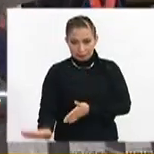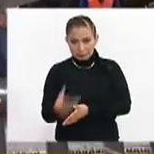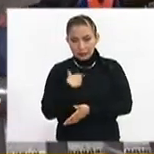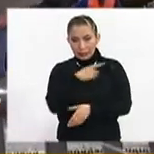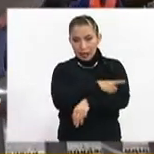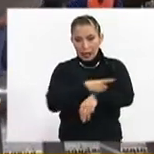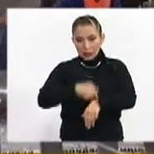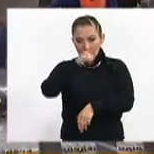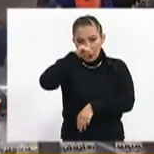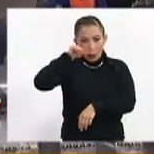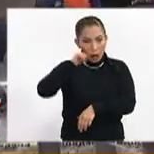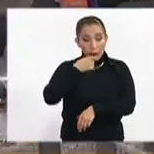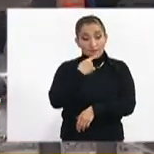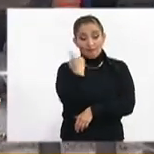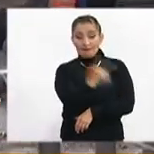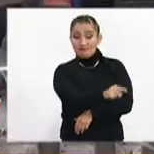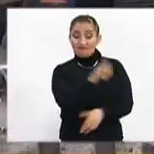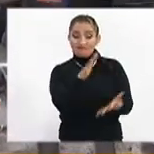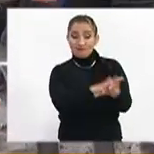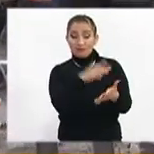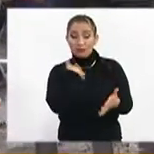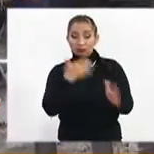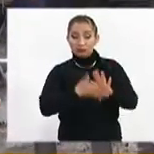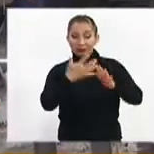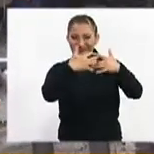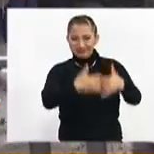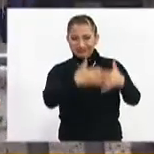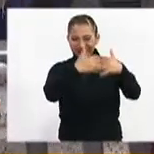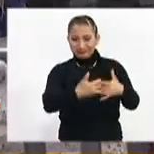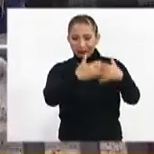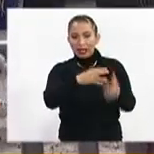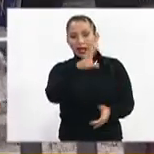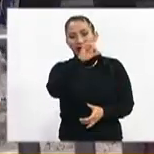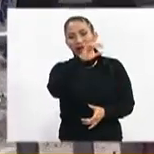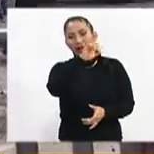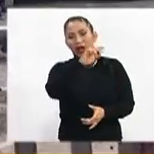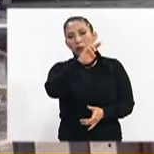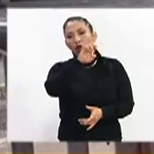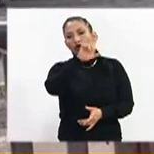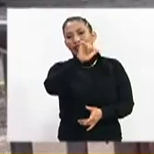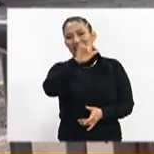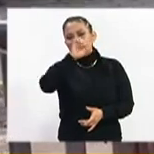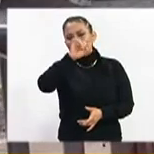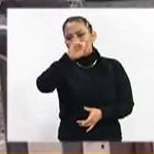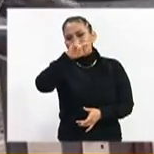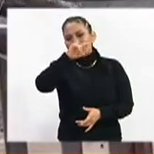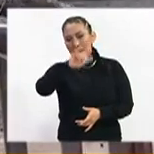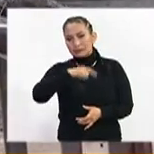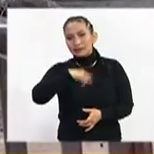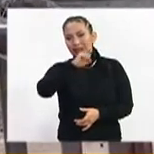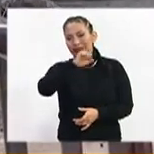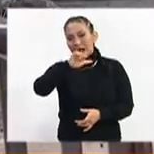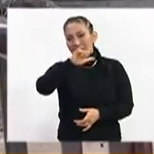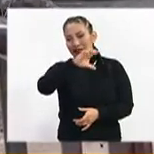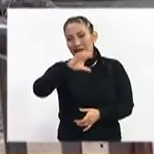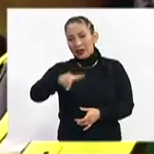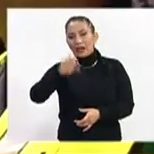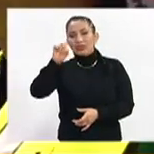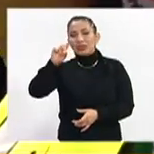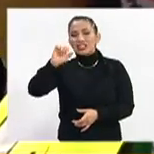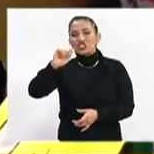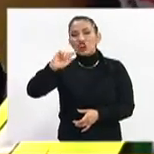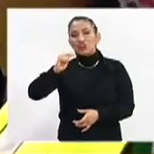la delegación Benito Juárez denunció penalmente a las constructoras Canada Building Systems de México, SADCB, y